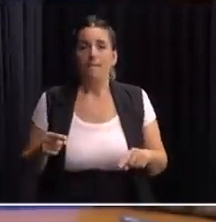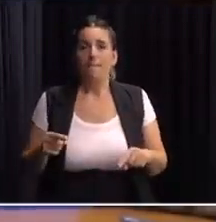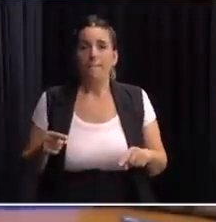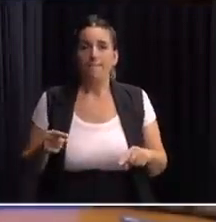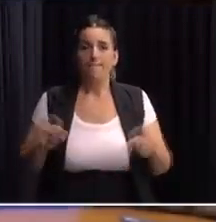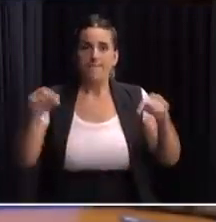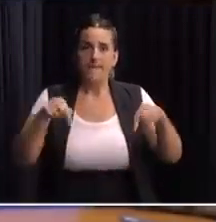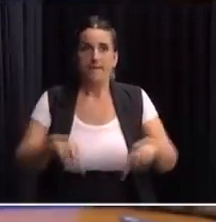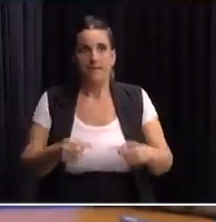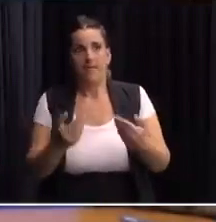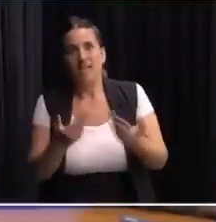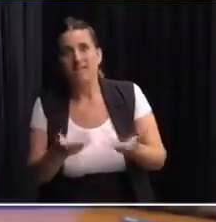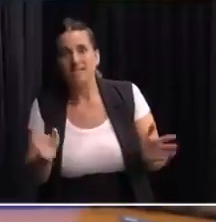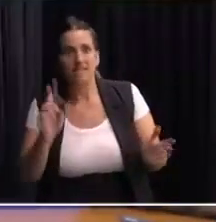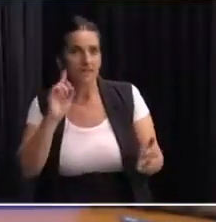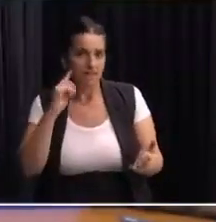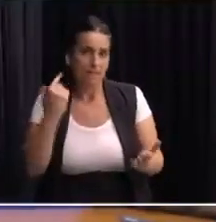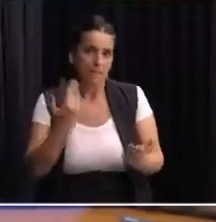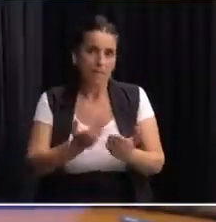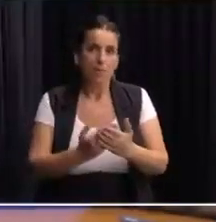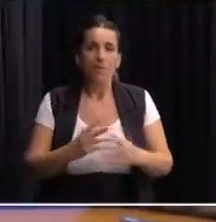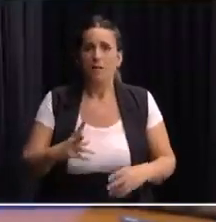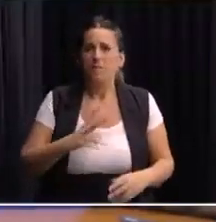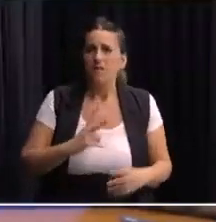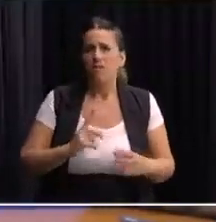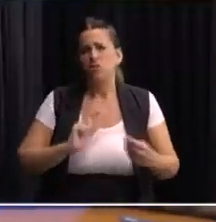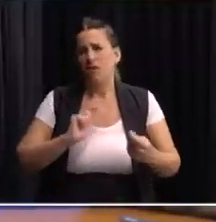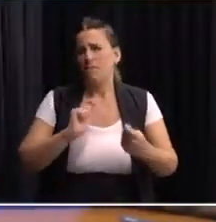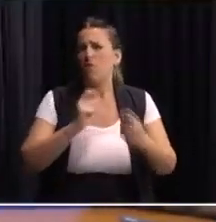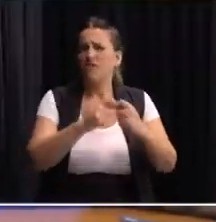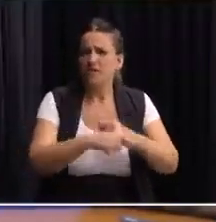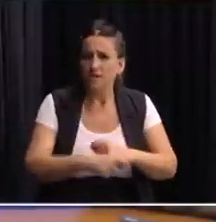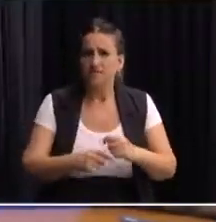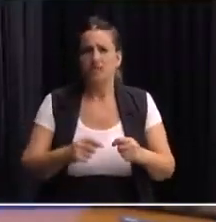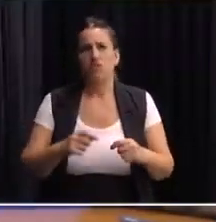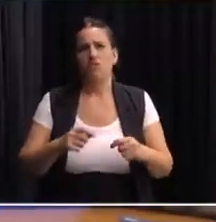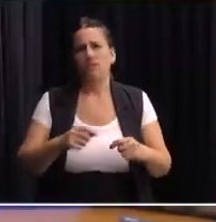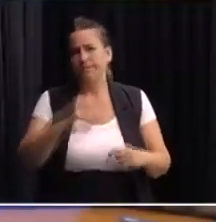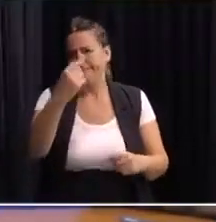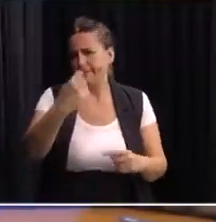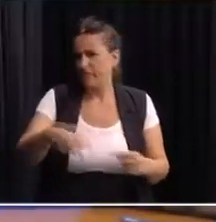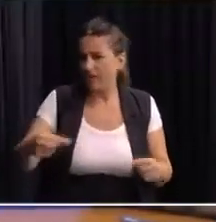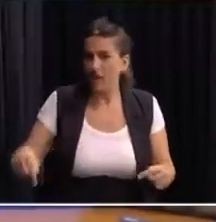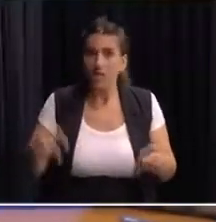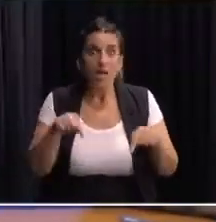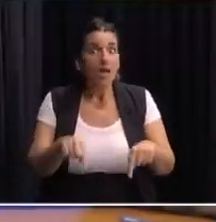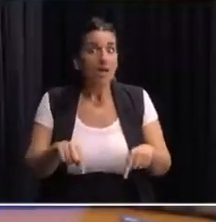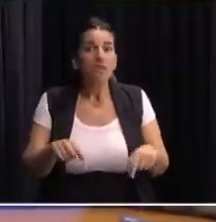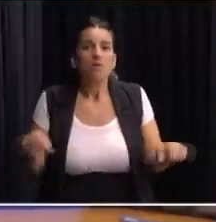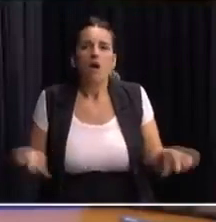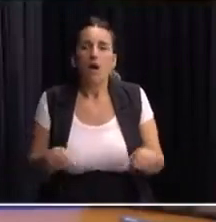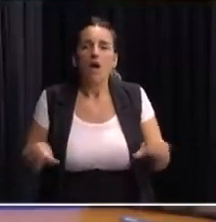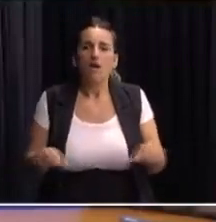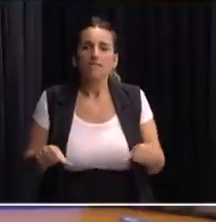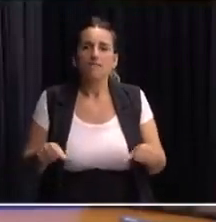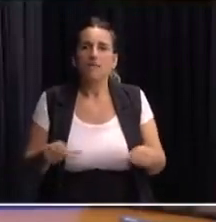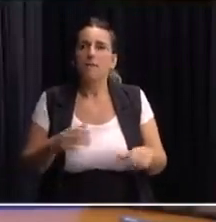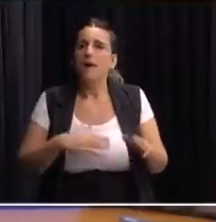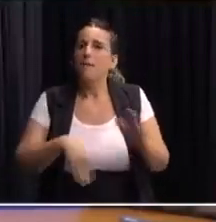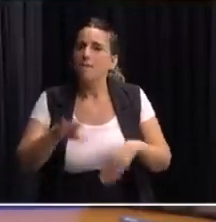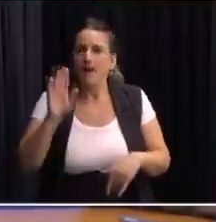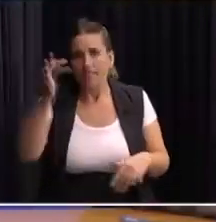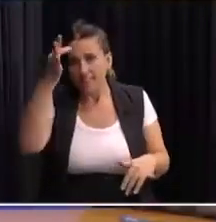y una vez aprobada esta iniciativa privada con muchas modificaciones muchas idas y vueltas